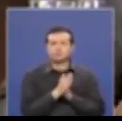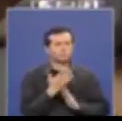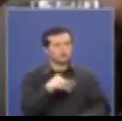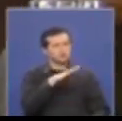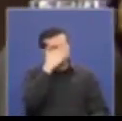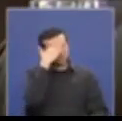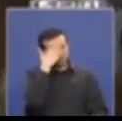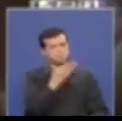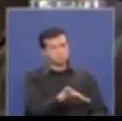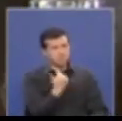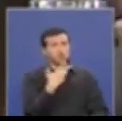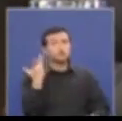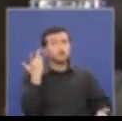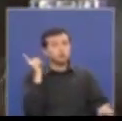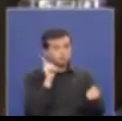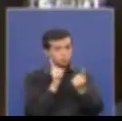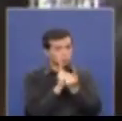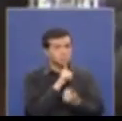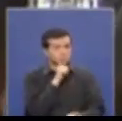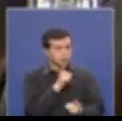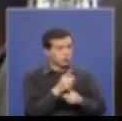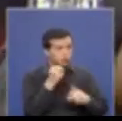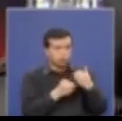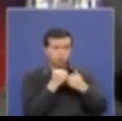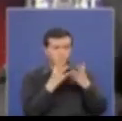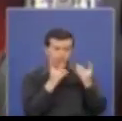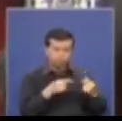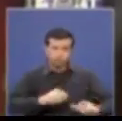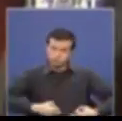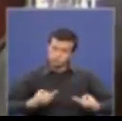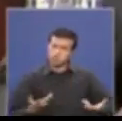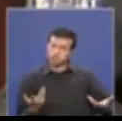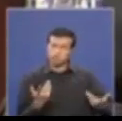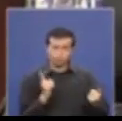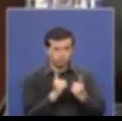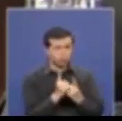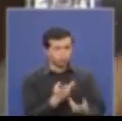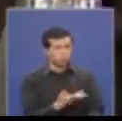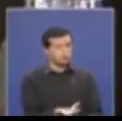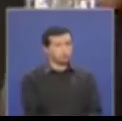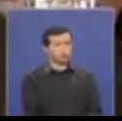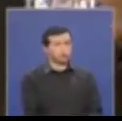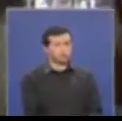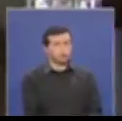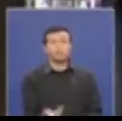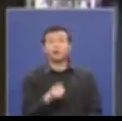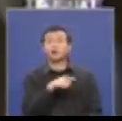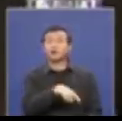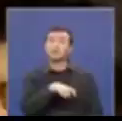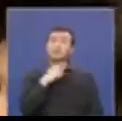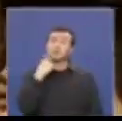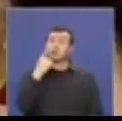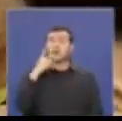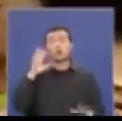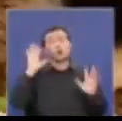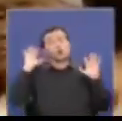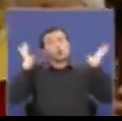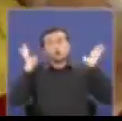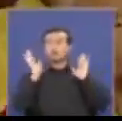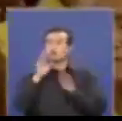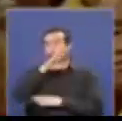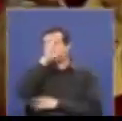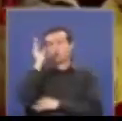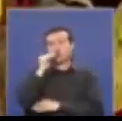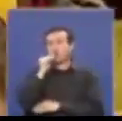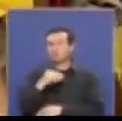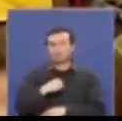dónde encontrarme, o diga dónde nos encontramos y arreglamos nuestros problemas uno a uno, compañero. Pero verán que va a ser de esto un escándalo y nunca me